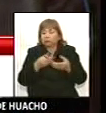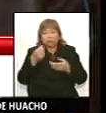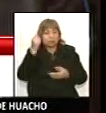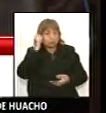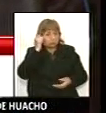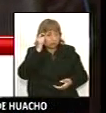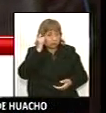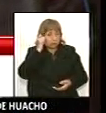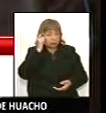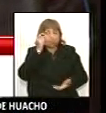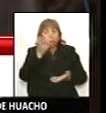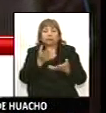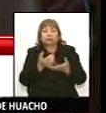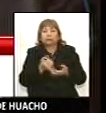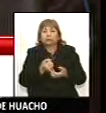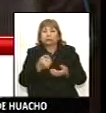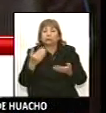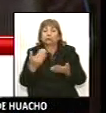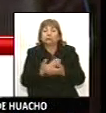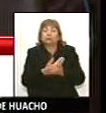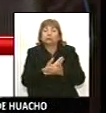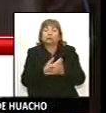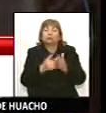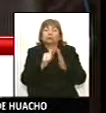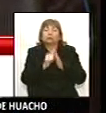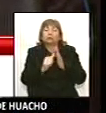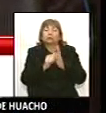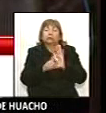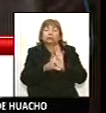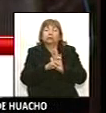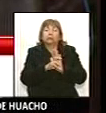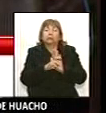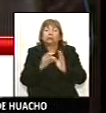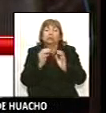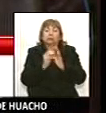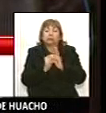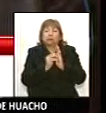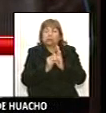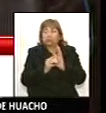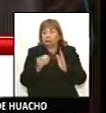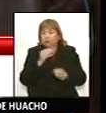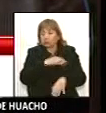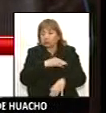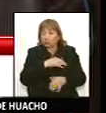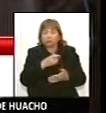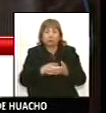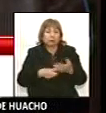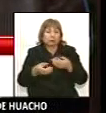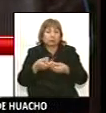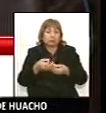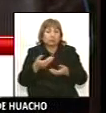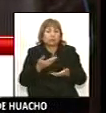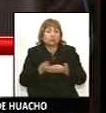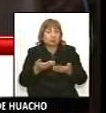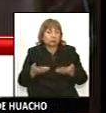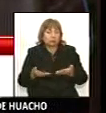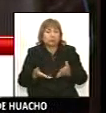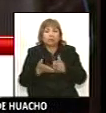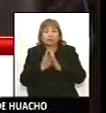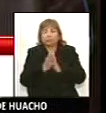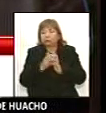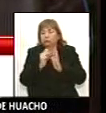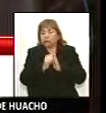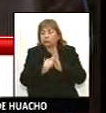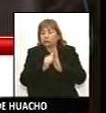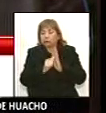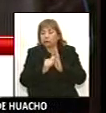sentido, se requiere una disposición de rango de ley que habilite este beneficio de la compensación económica y, por lo tanto, proponemos el siguiente